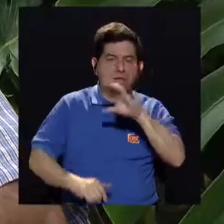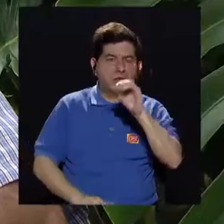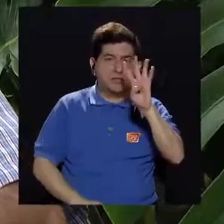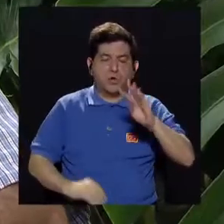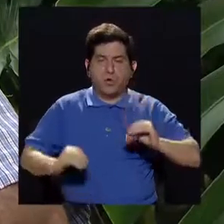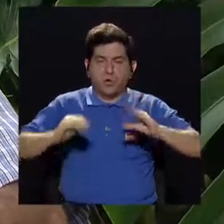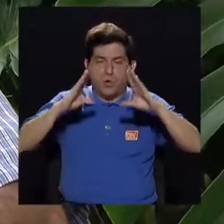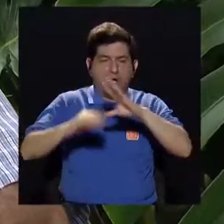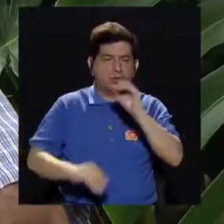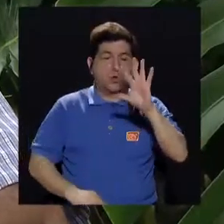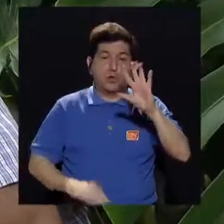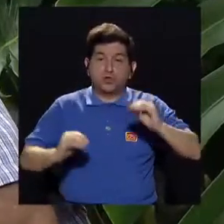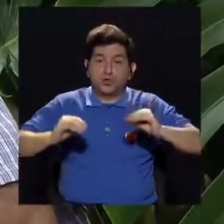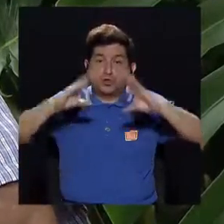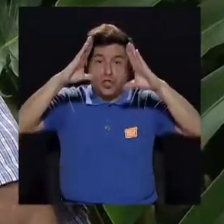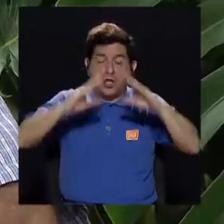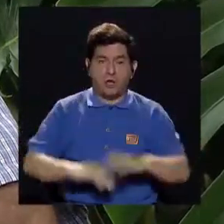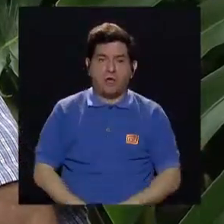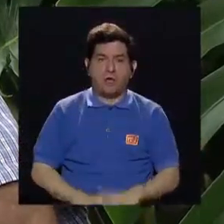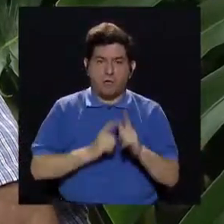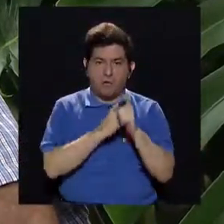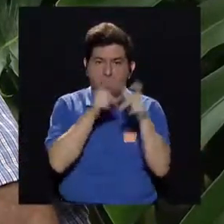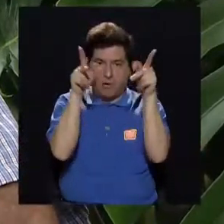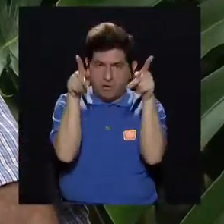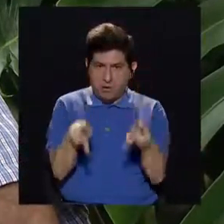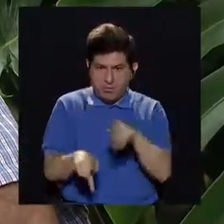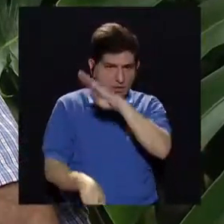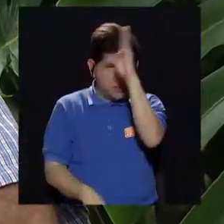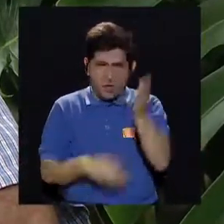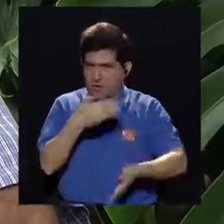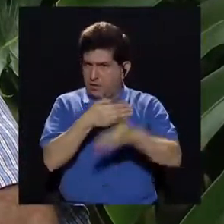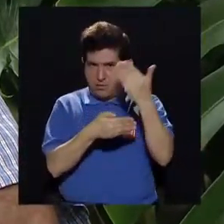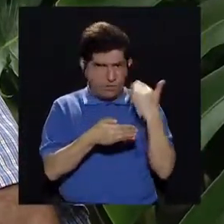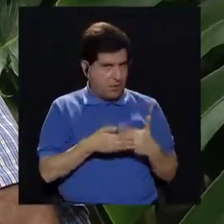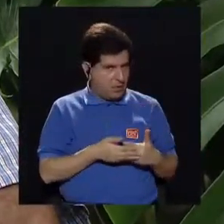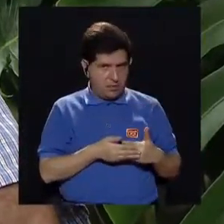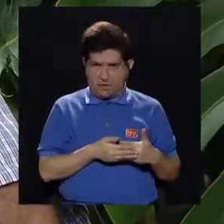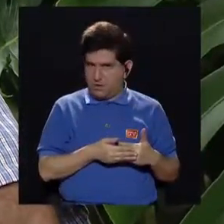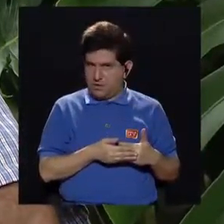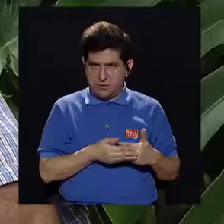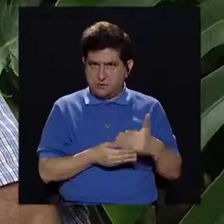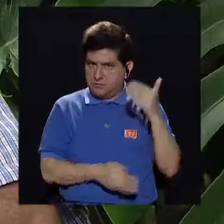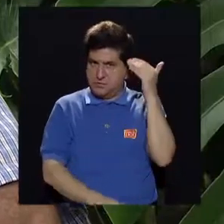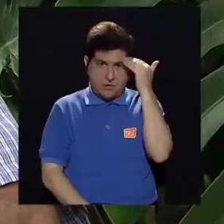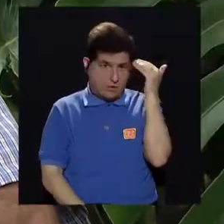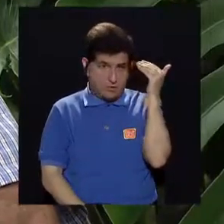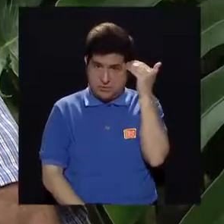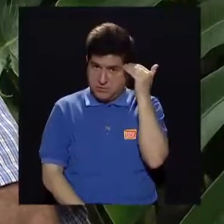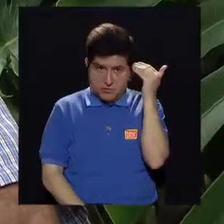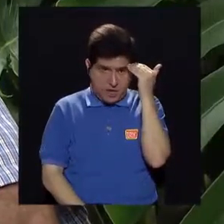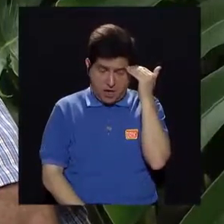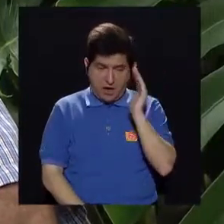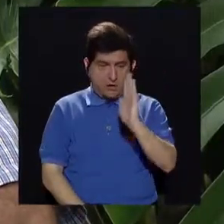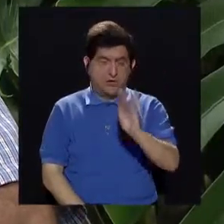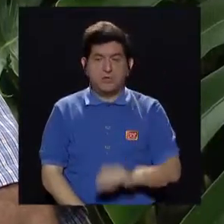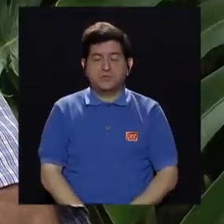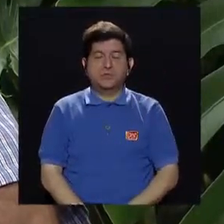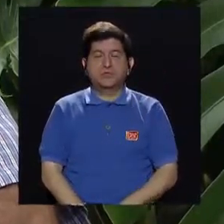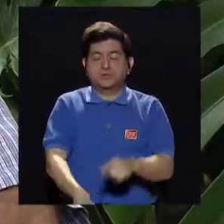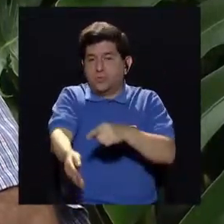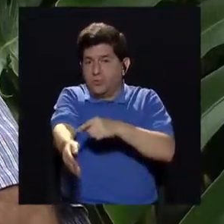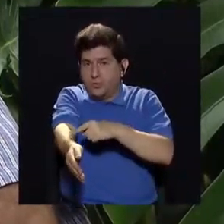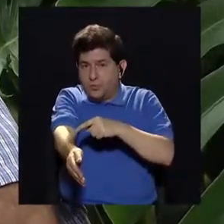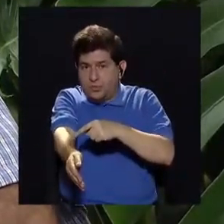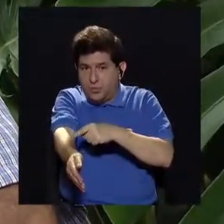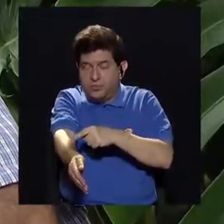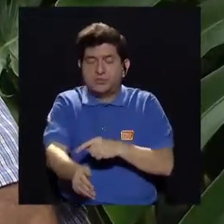3, 4 de la mañana o 5, ¿verdad?, a correr una persona que nunca lo ha hecho, ¿verdad?, que no sabe posiblemente que su nivel de azúcar ya se ha